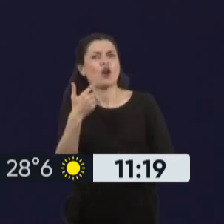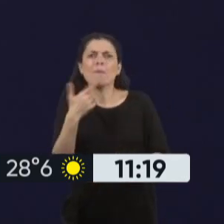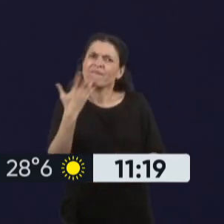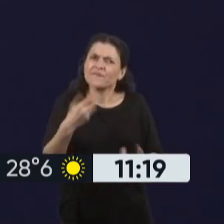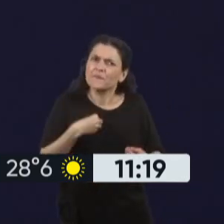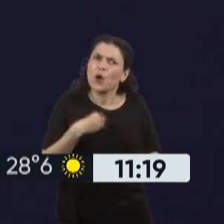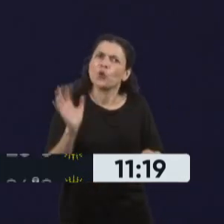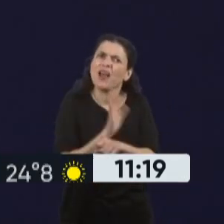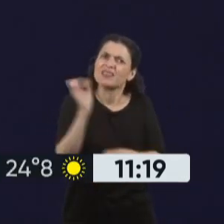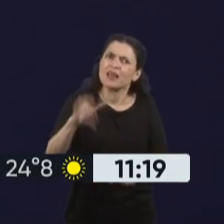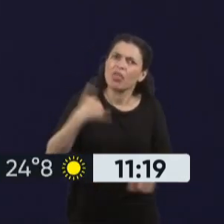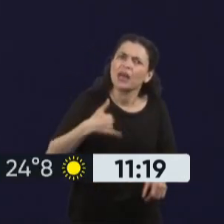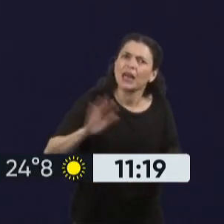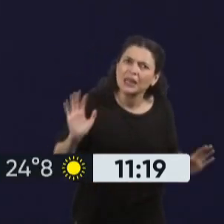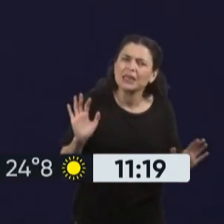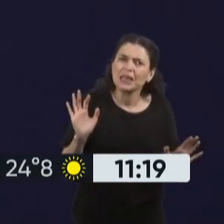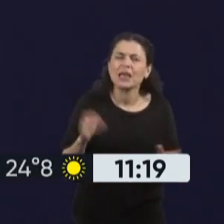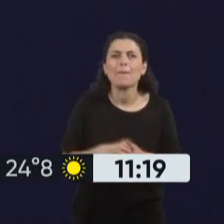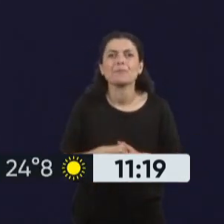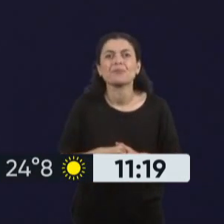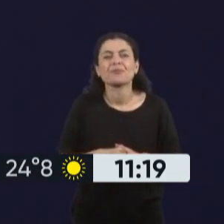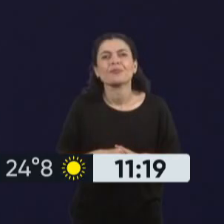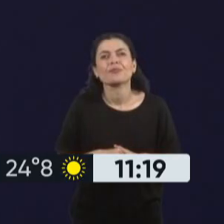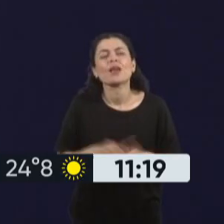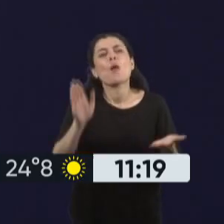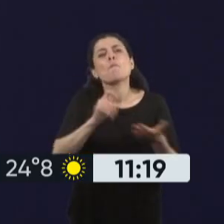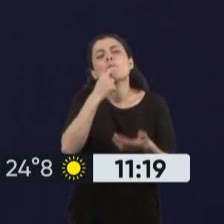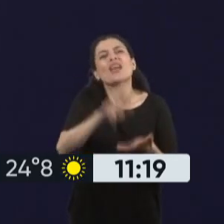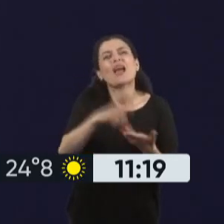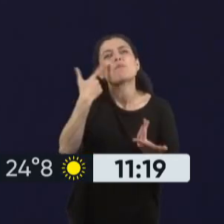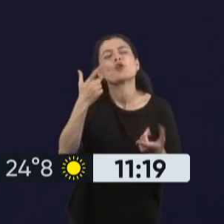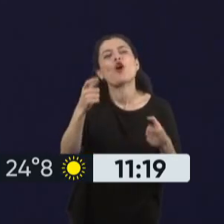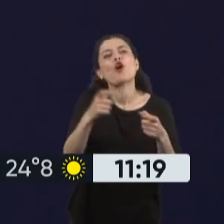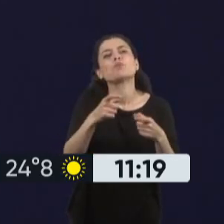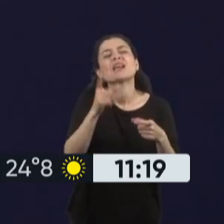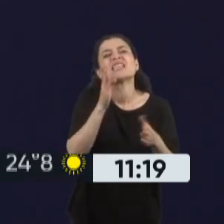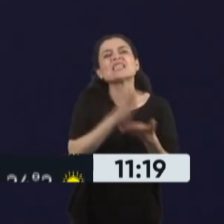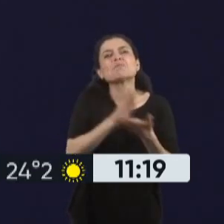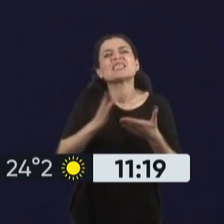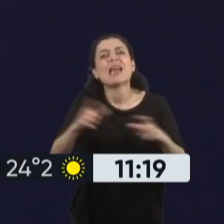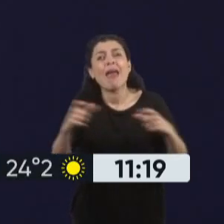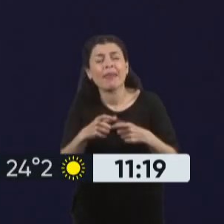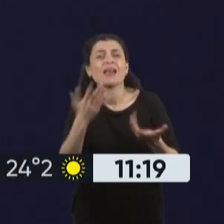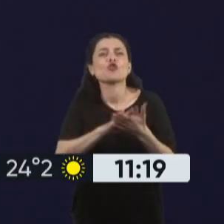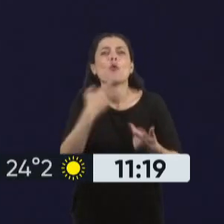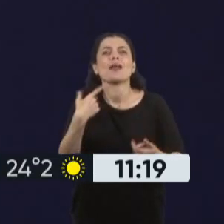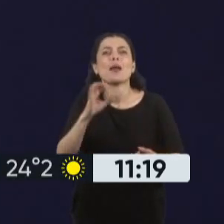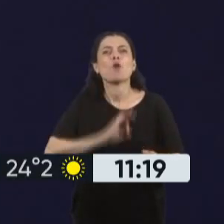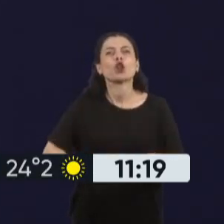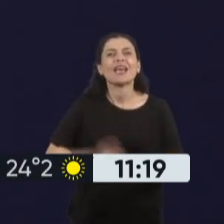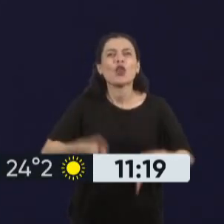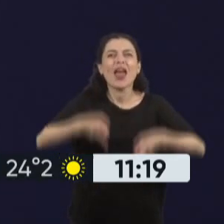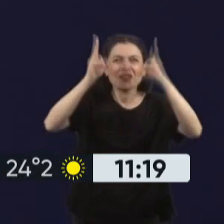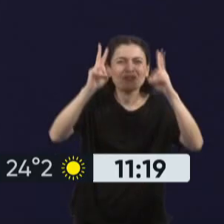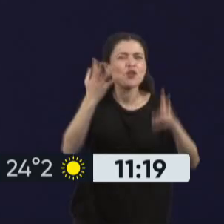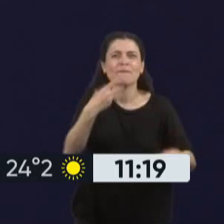por ejemplo, ¿no? Gran serie. Pero además un sinfín de películas que han hecho historia en la Argentina, incluso que han ganado